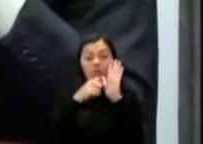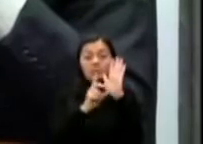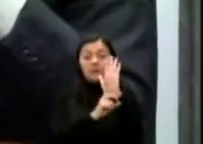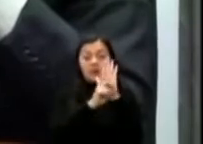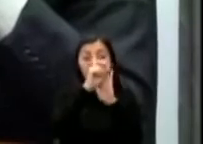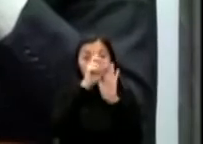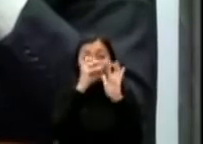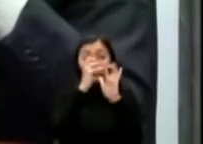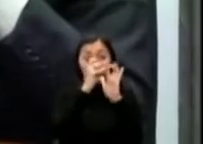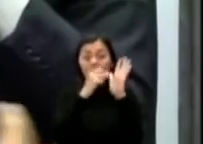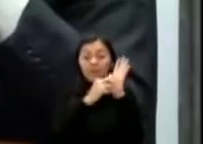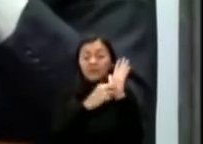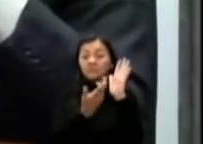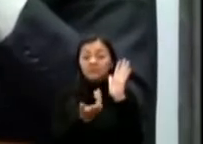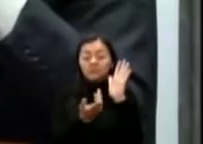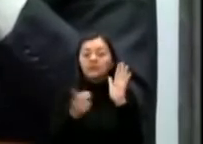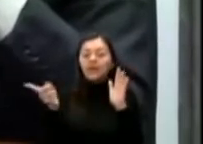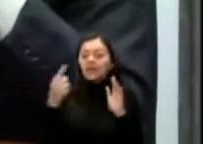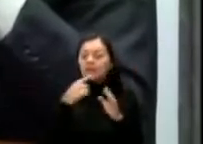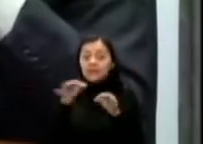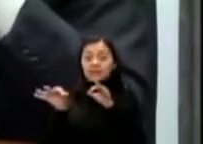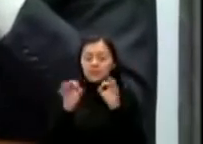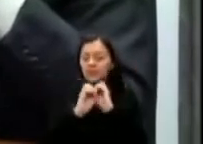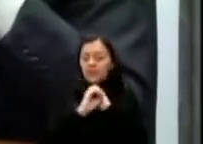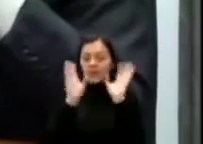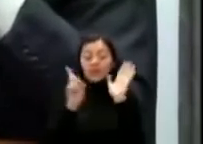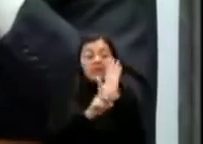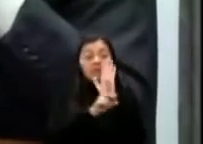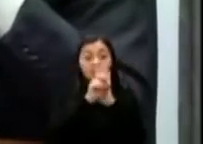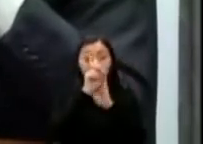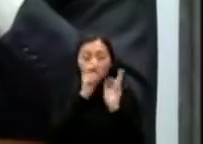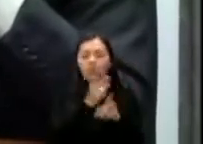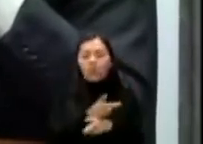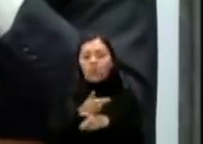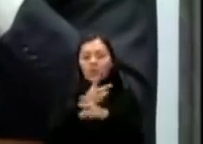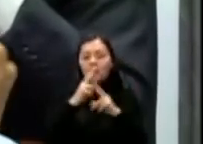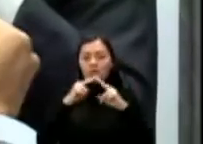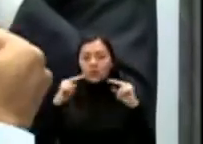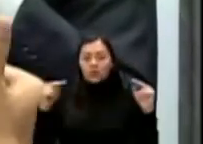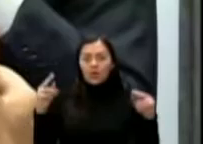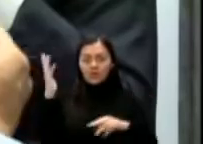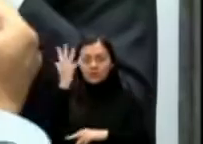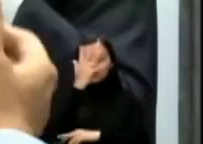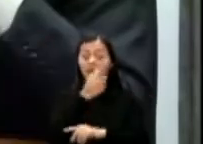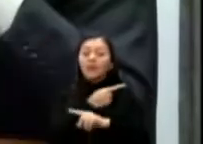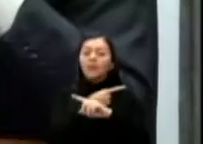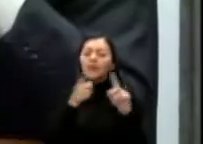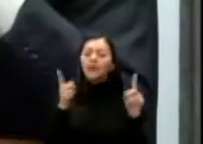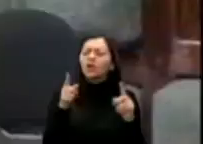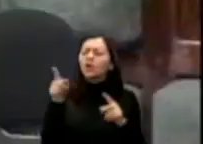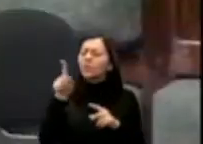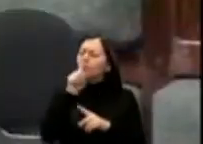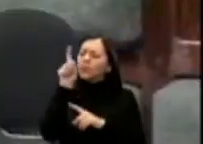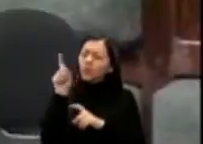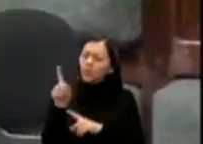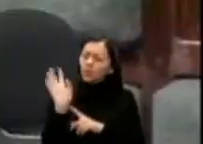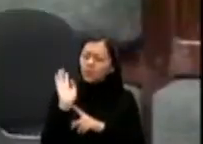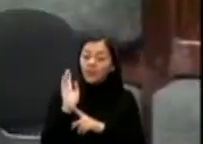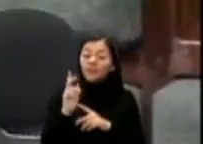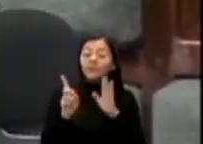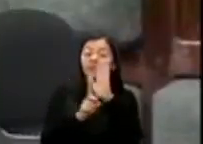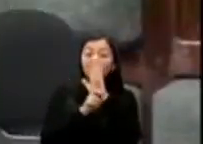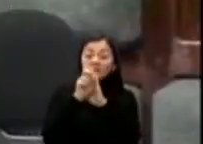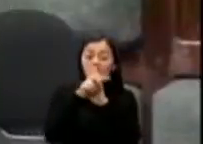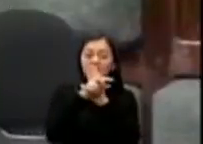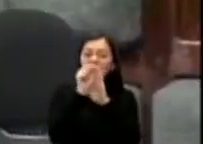explicado desarrollo cuidando el medio ambiente mi pregunta es vicepresidente como aplicar desarrollo sin afectar a